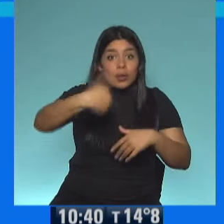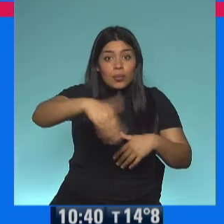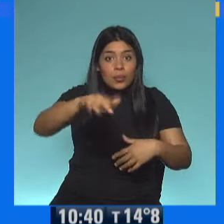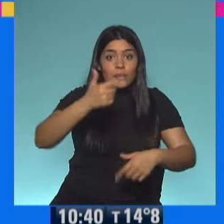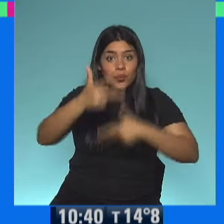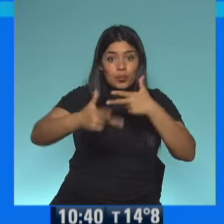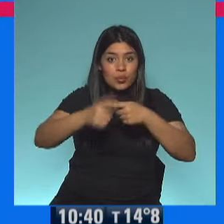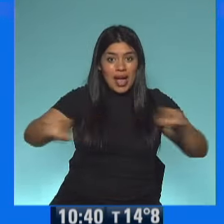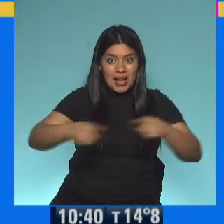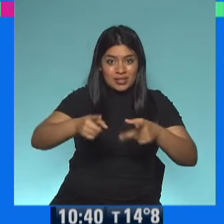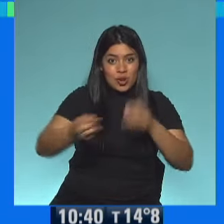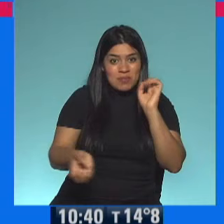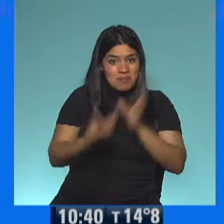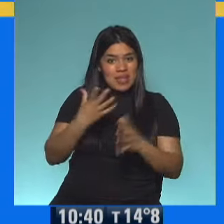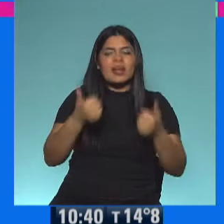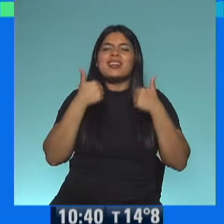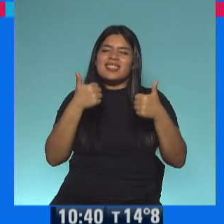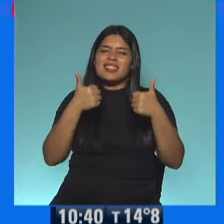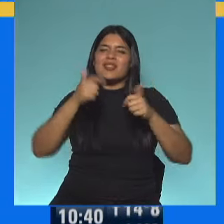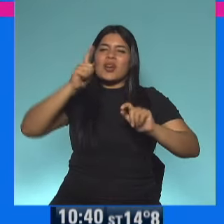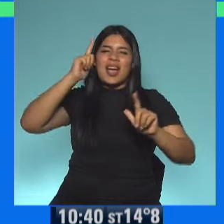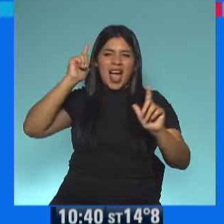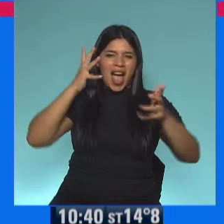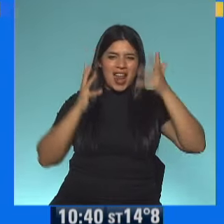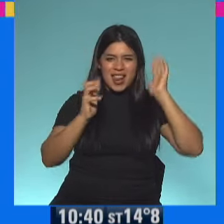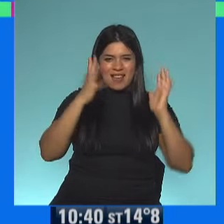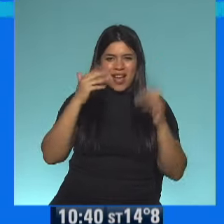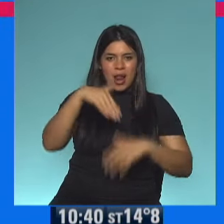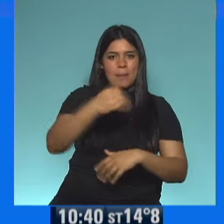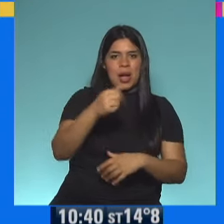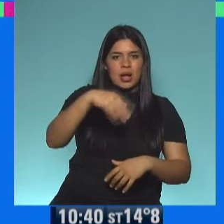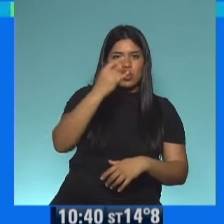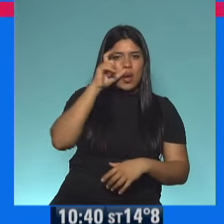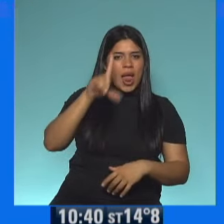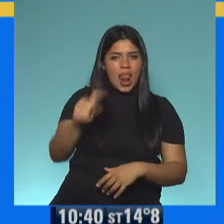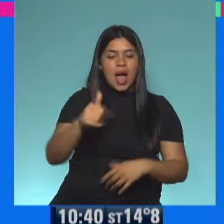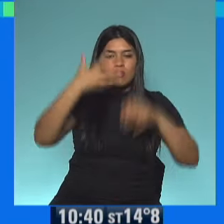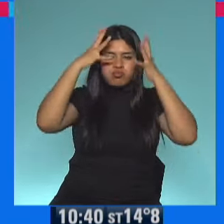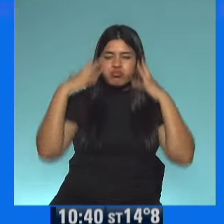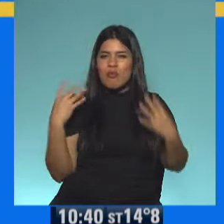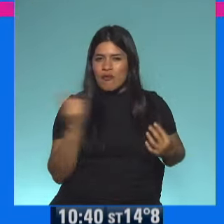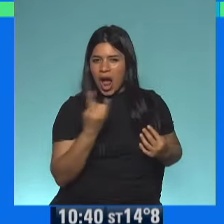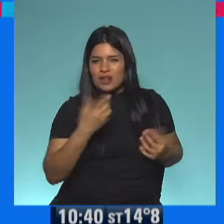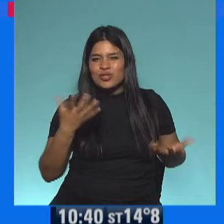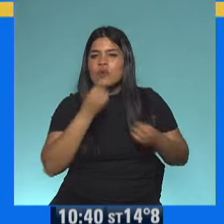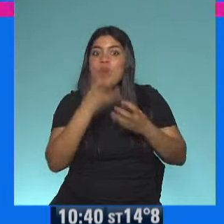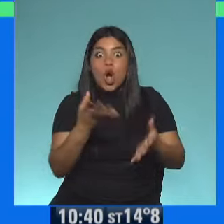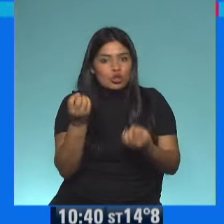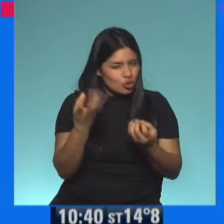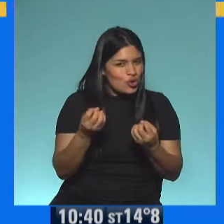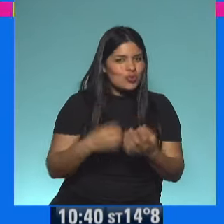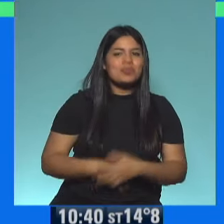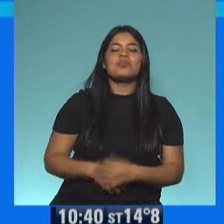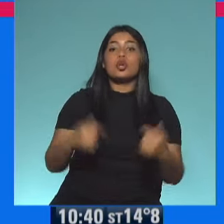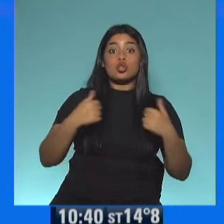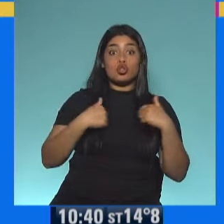estandarte. ¿Quién qué está lindo ahí? El carnaval con ustedes, nos dice Manuela, con su peluca azul hermosa. Soy Ivy en